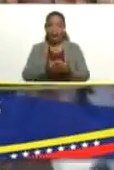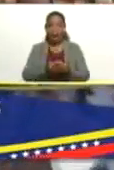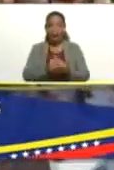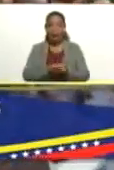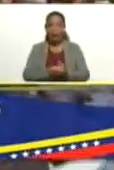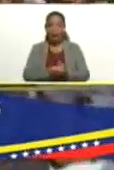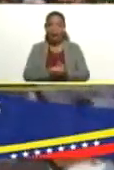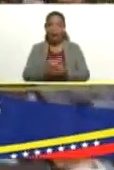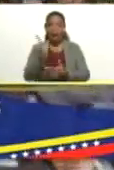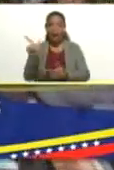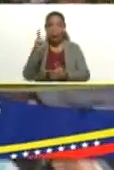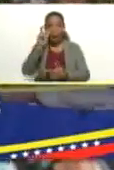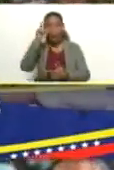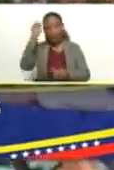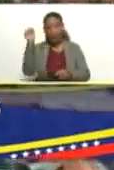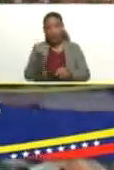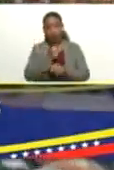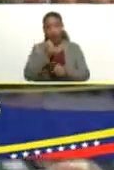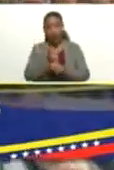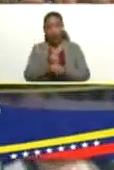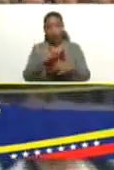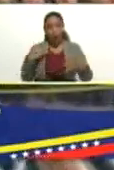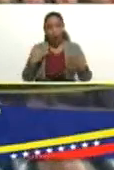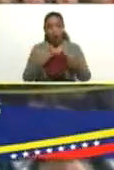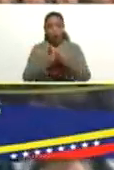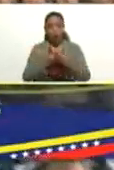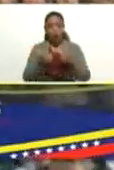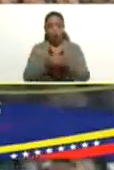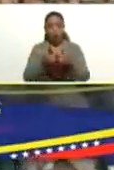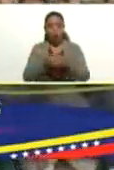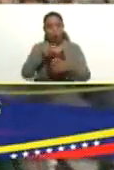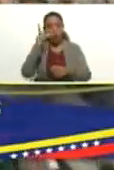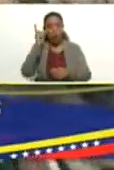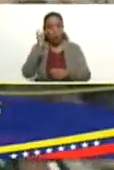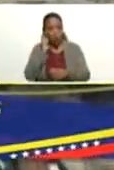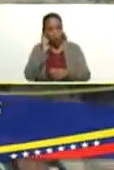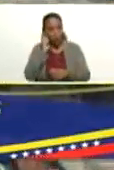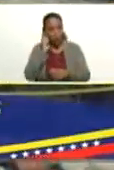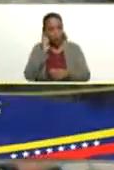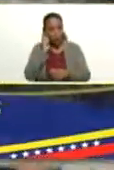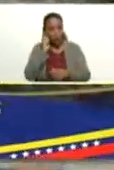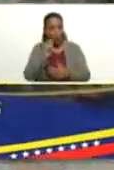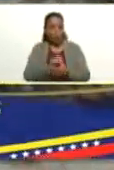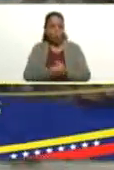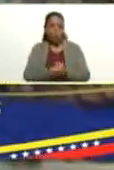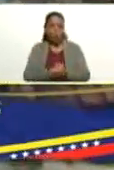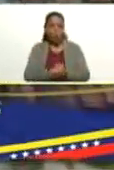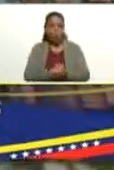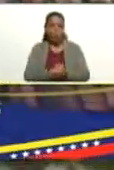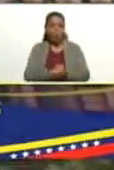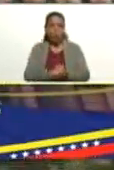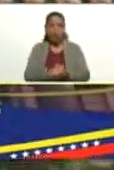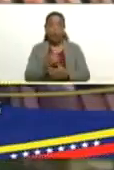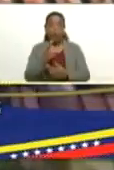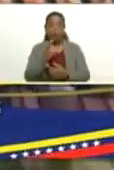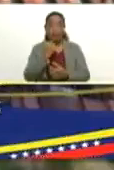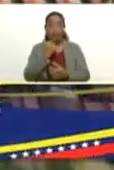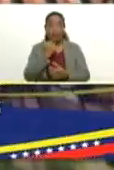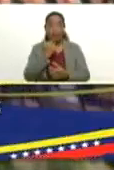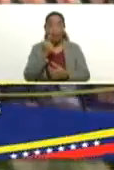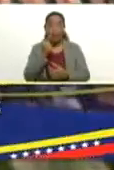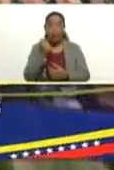a ese tazón, a ese trabajo en forma conjunta con ese grupo de mujeres en esta ABB Rafael Urdaneta, que nos faltan poco ya,